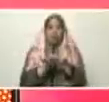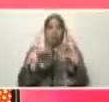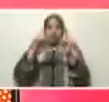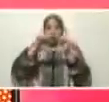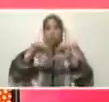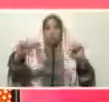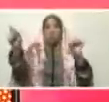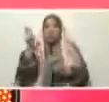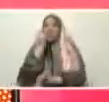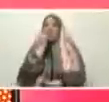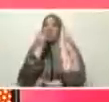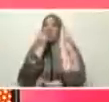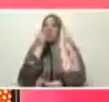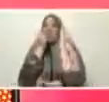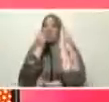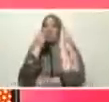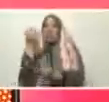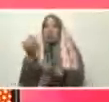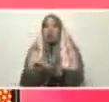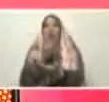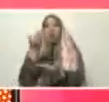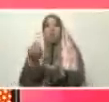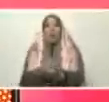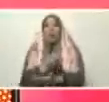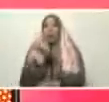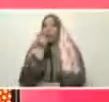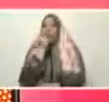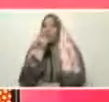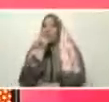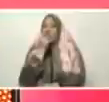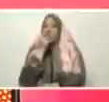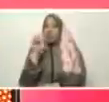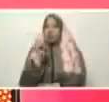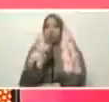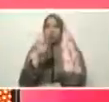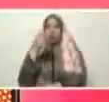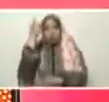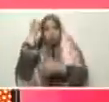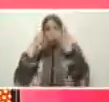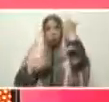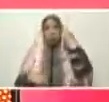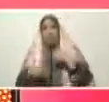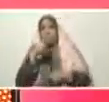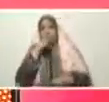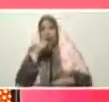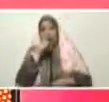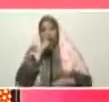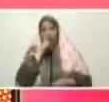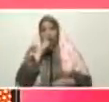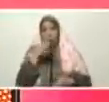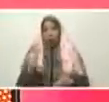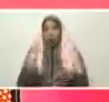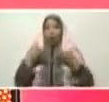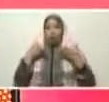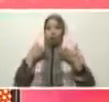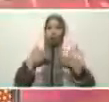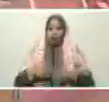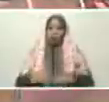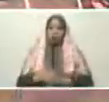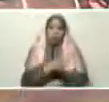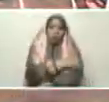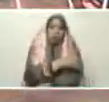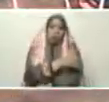verde no pudo con plátano maduro plátano maduro los aplastó a los plátanos verdes